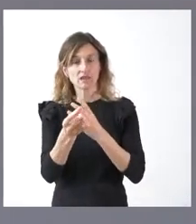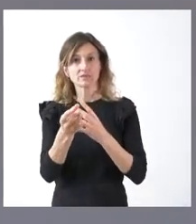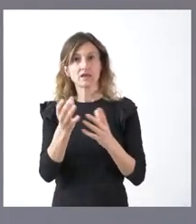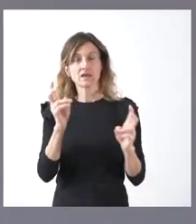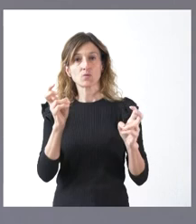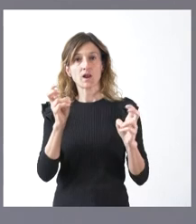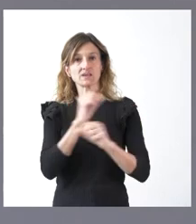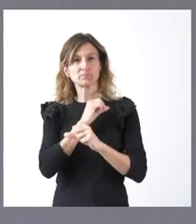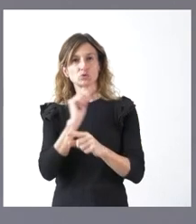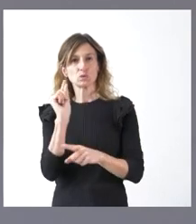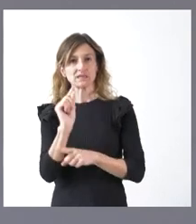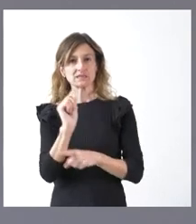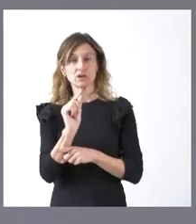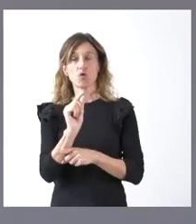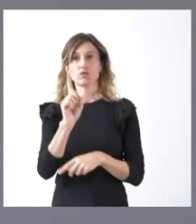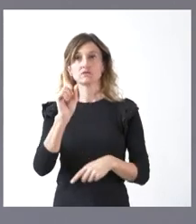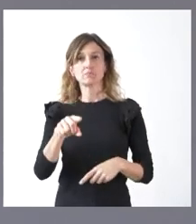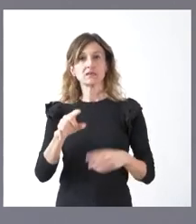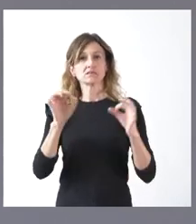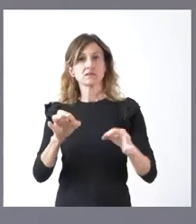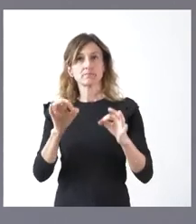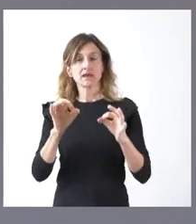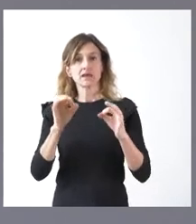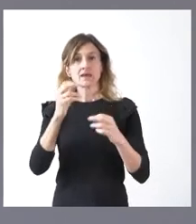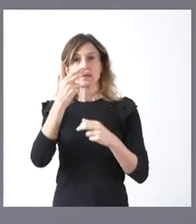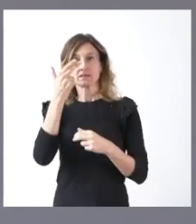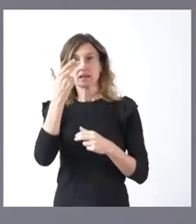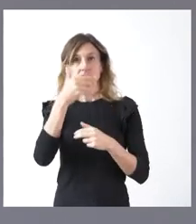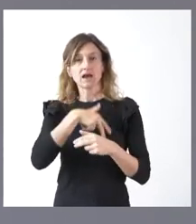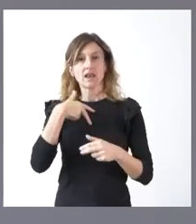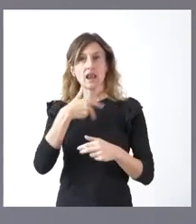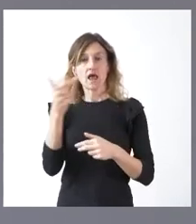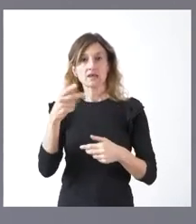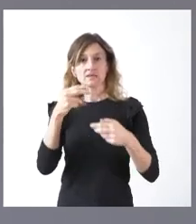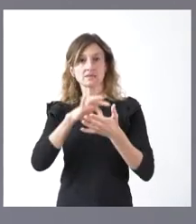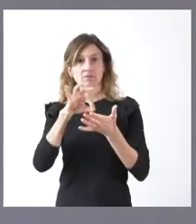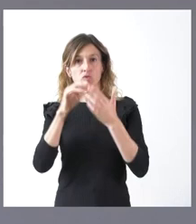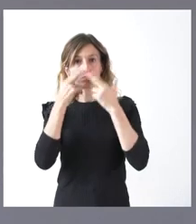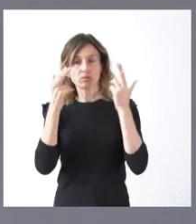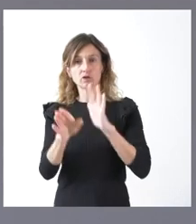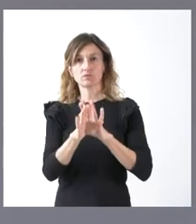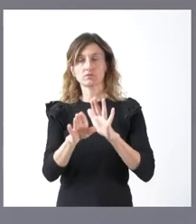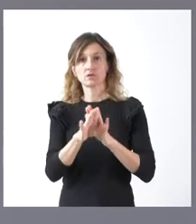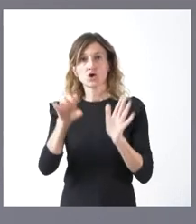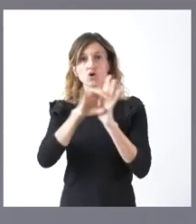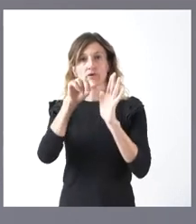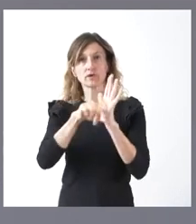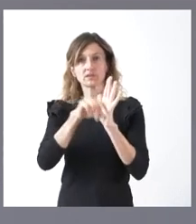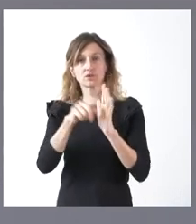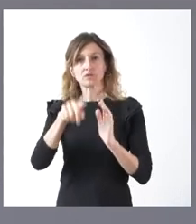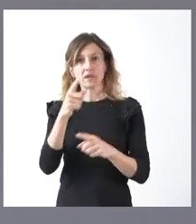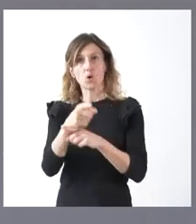con un espíritu crítico y que lo sigan haciendo siempre atendiendo al interés general y al servicio público que su dentología profesional también